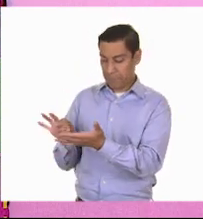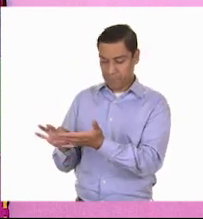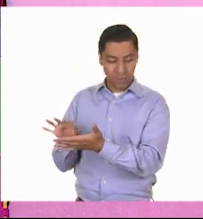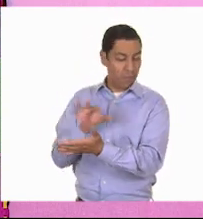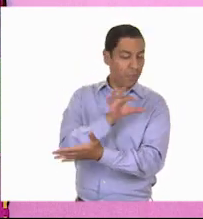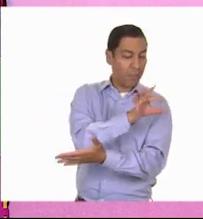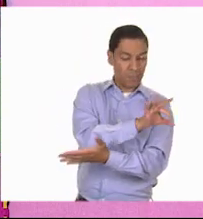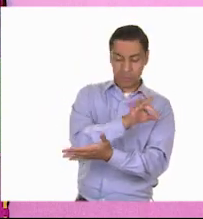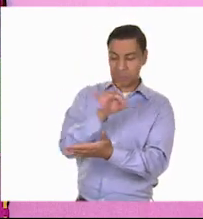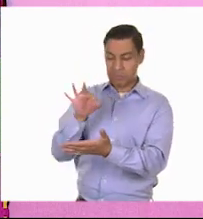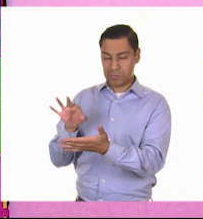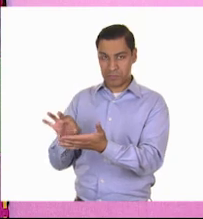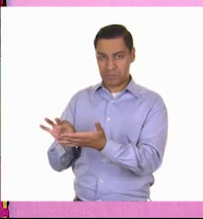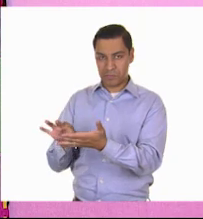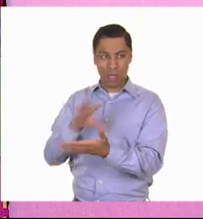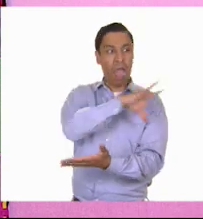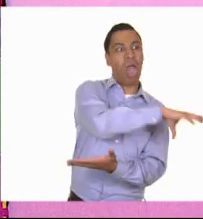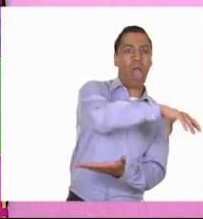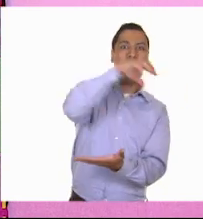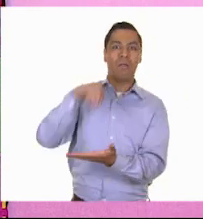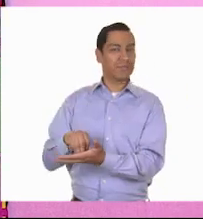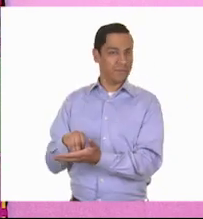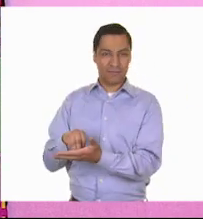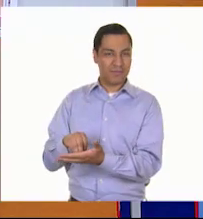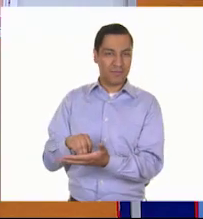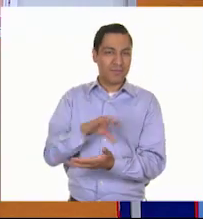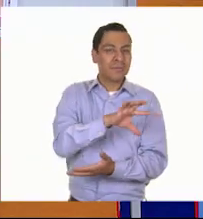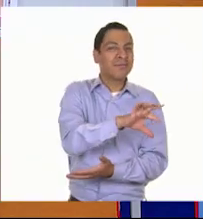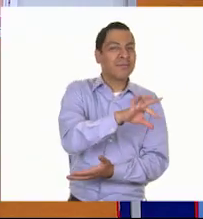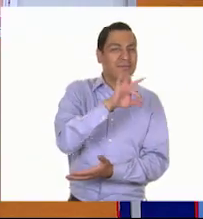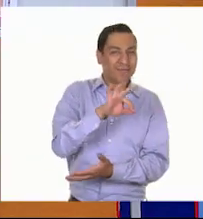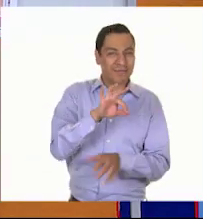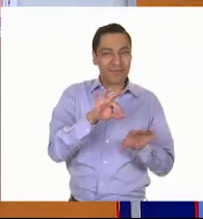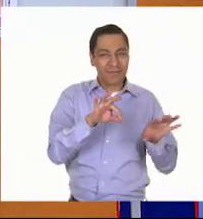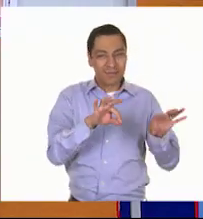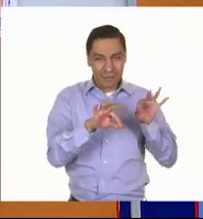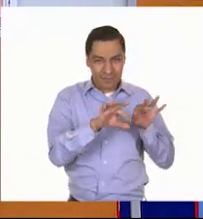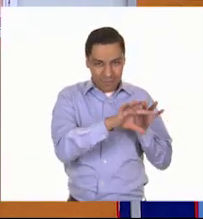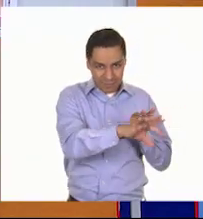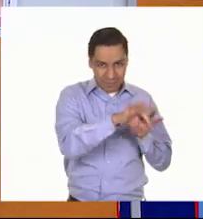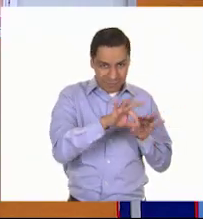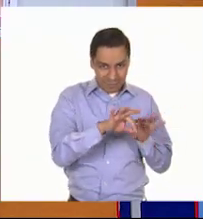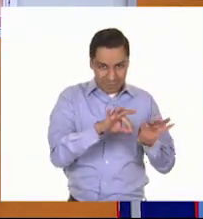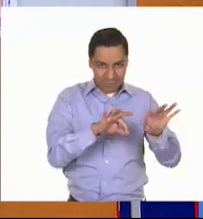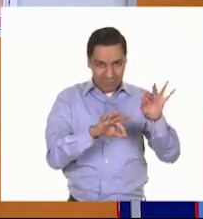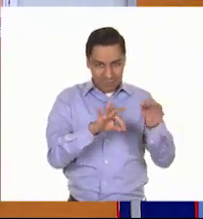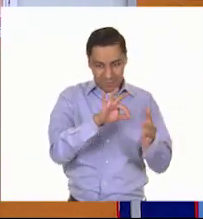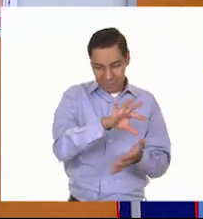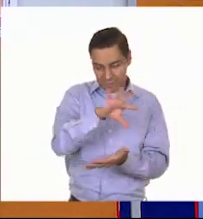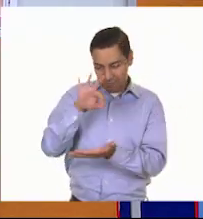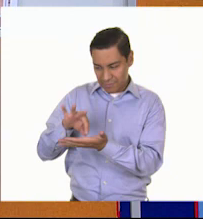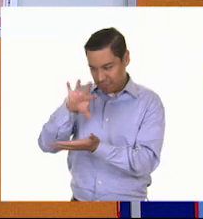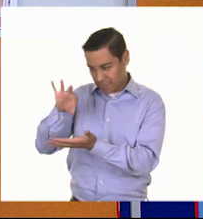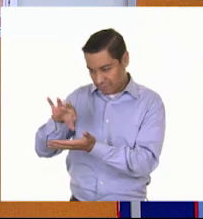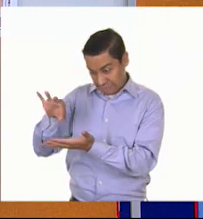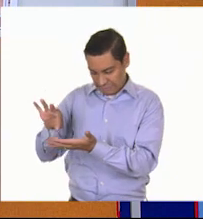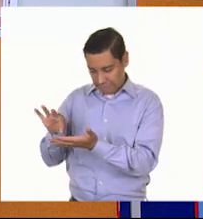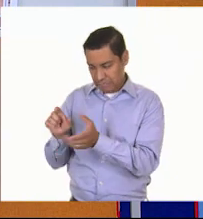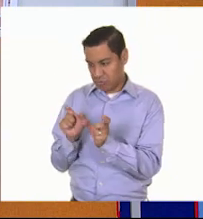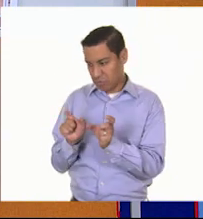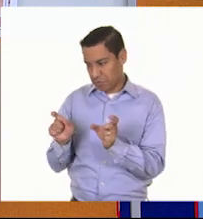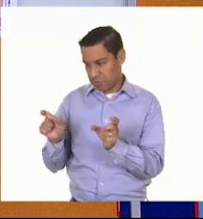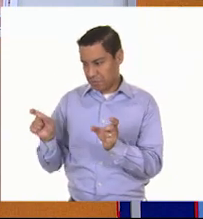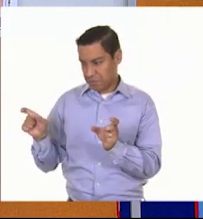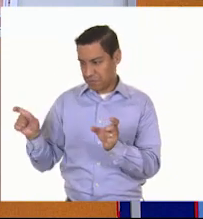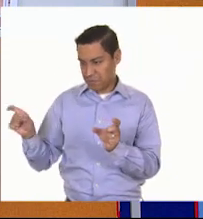de recordar para que después ellos hagan su nota informativa. Claro, después de seleccionar esas ideas principales y subrayarlas, ajá,